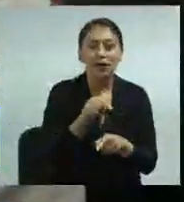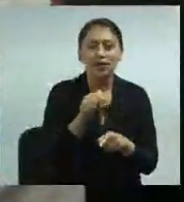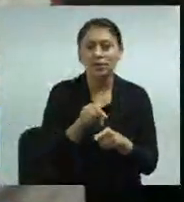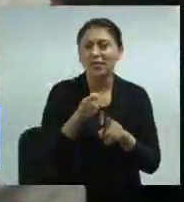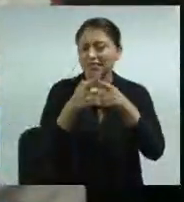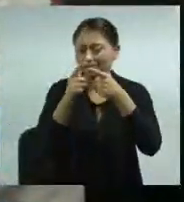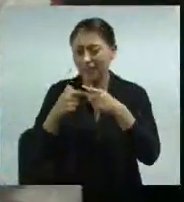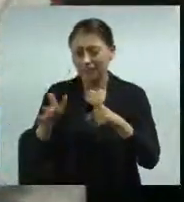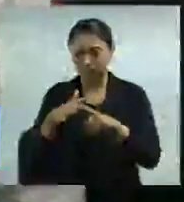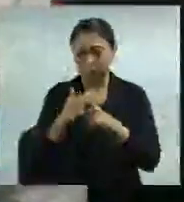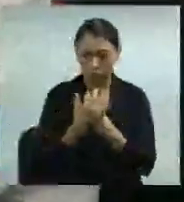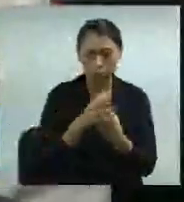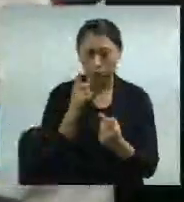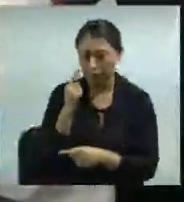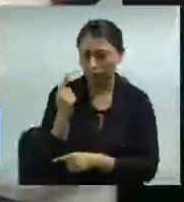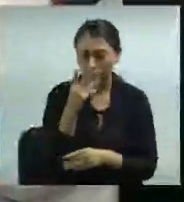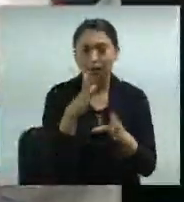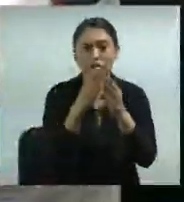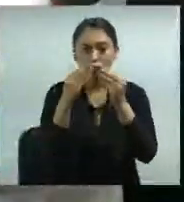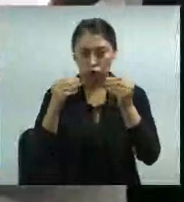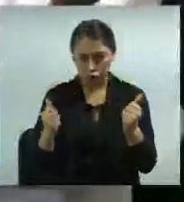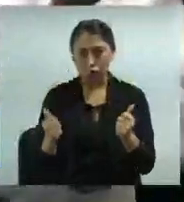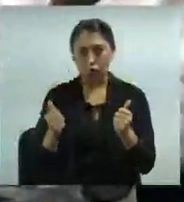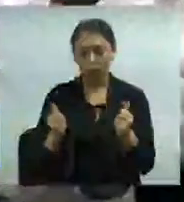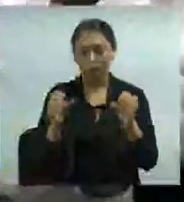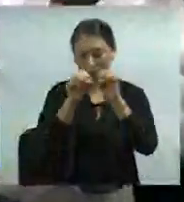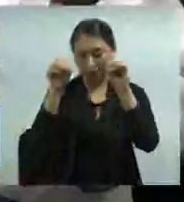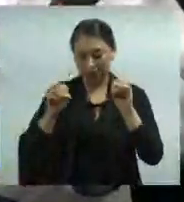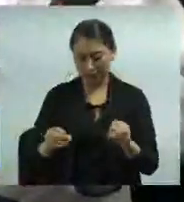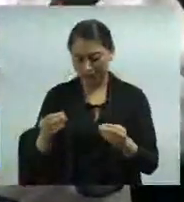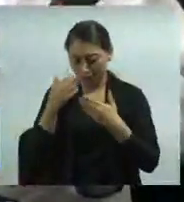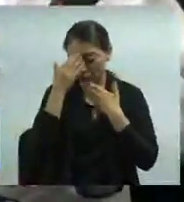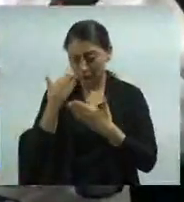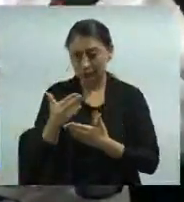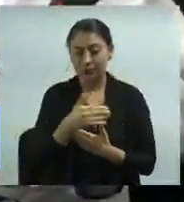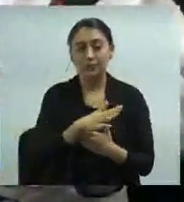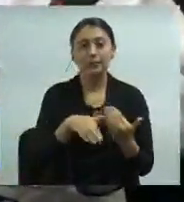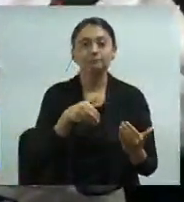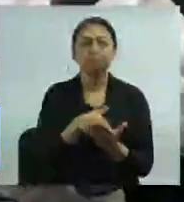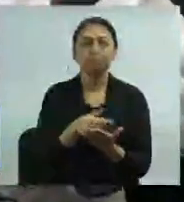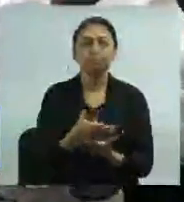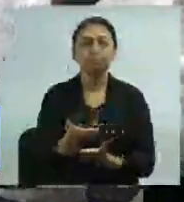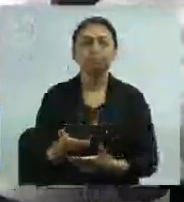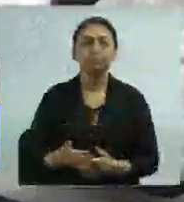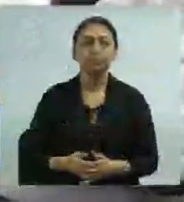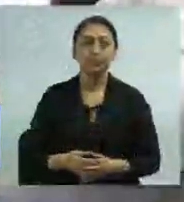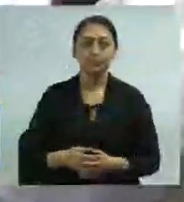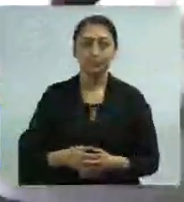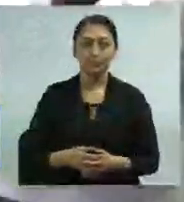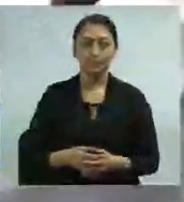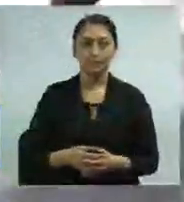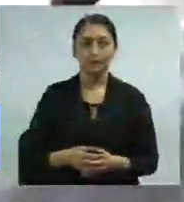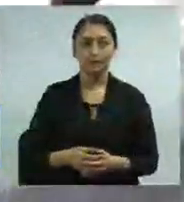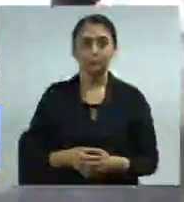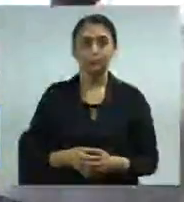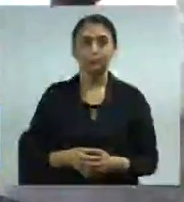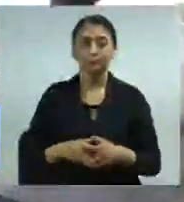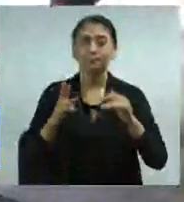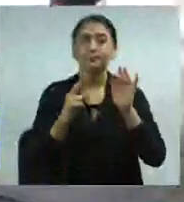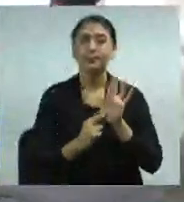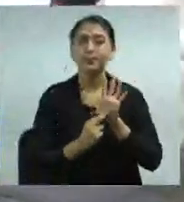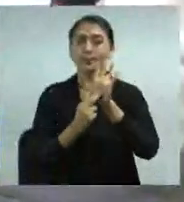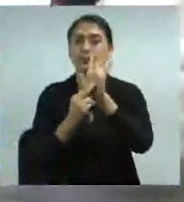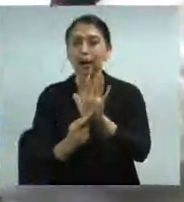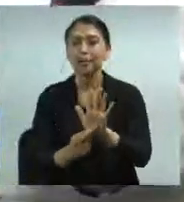y muchas soluciones dentro del marco de enfoque de sistemas. Muchas gracias, distinguidos colegas. Señores